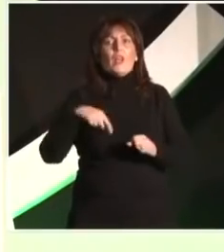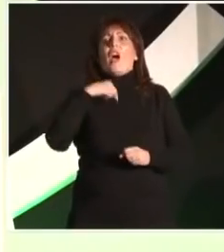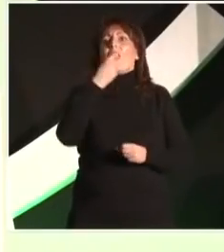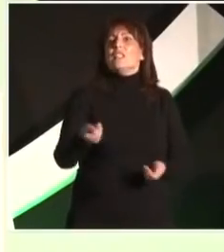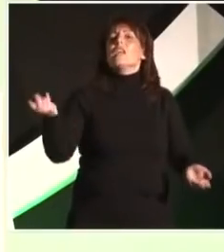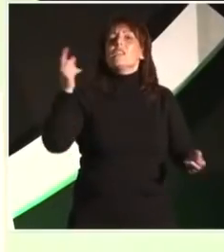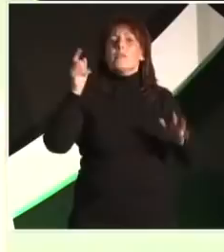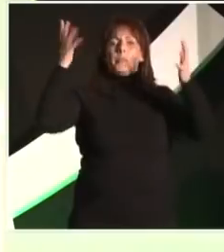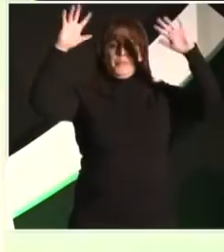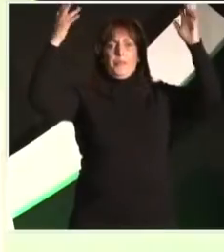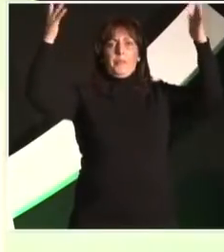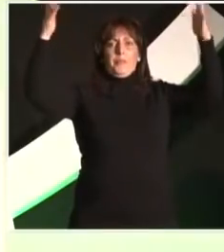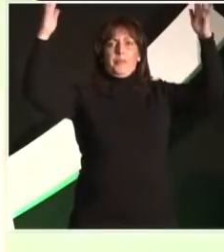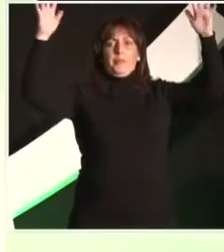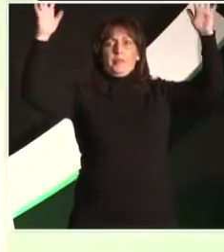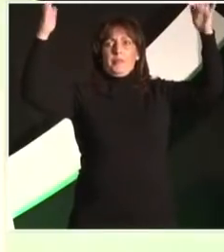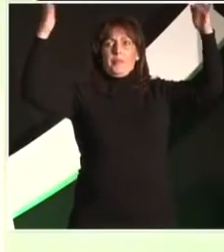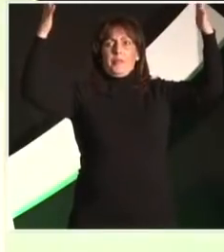también